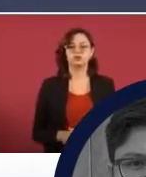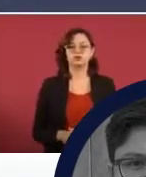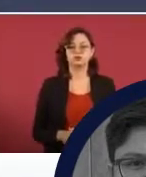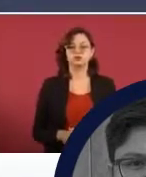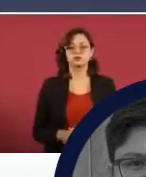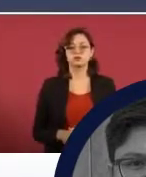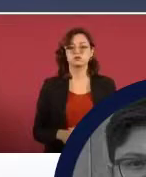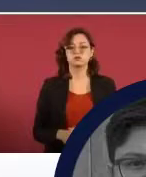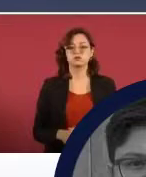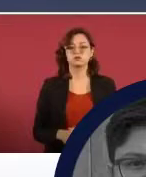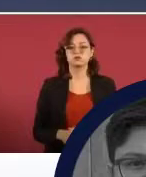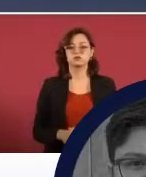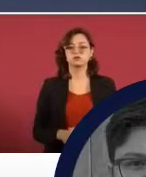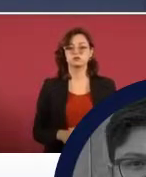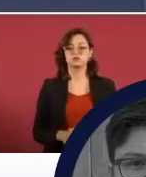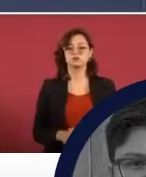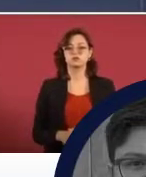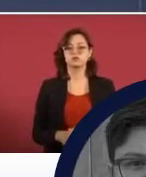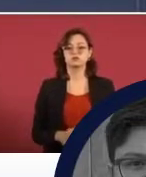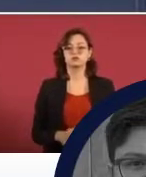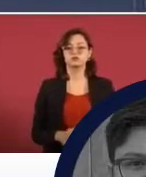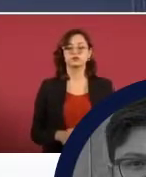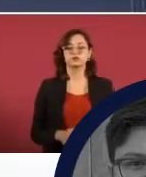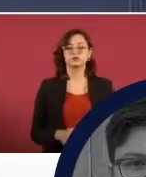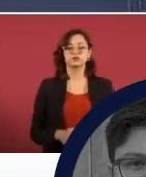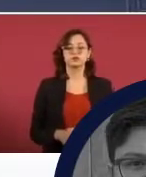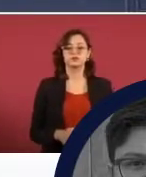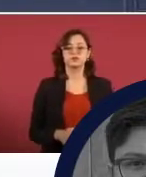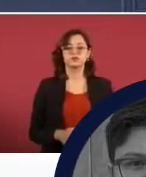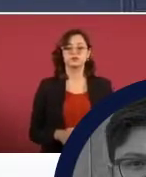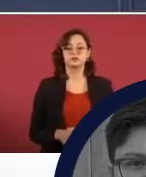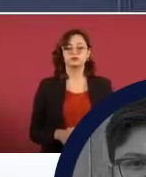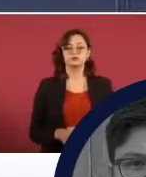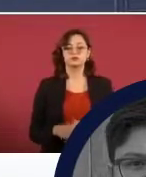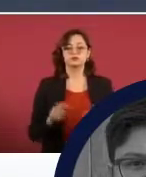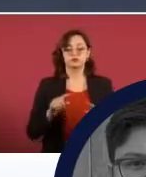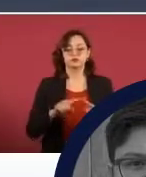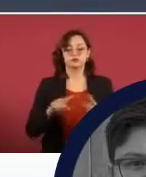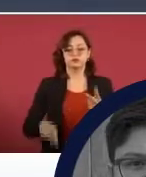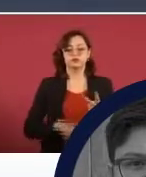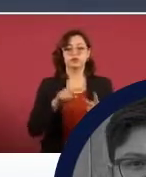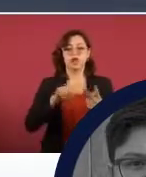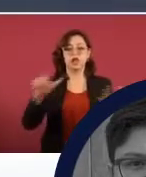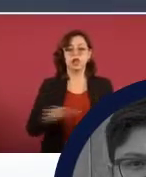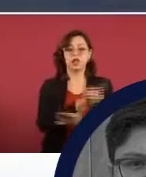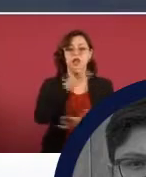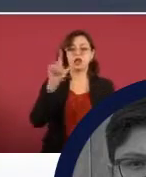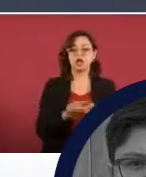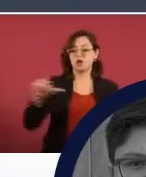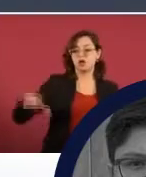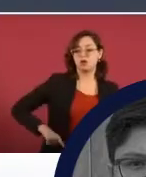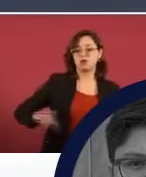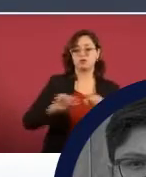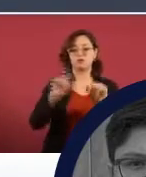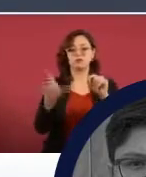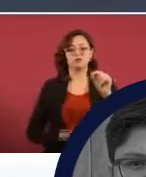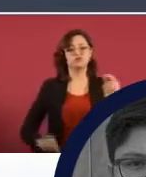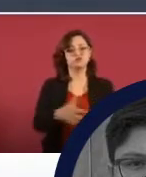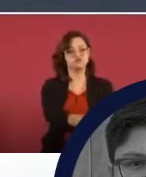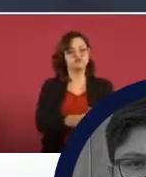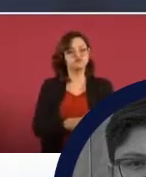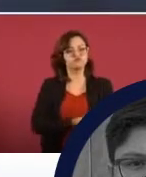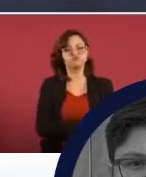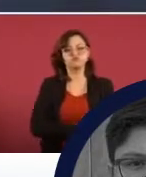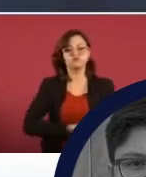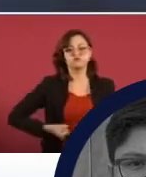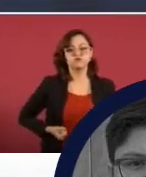pública, industrialización, todo de lo que se trató la mayor parte del siglo XX mexicano, a partir